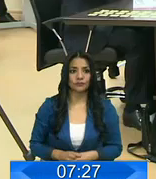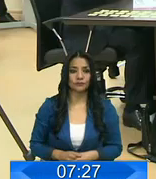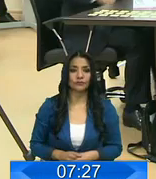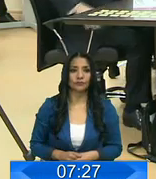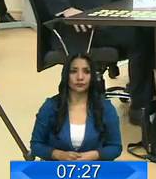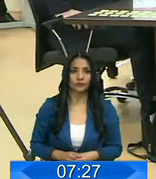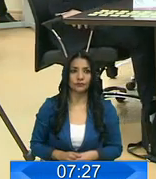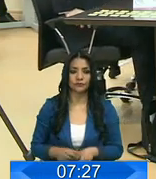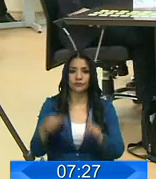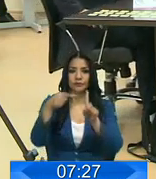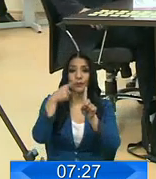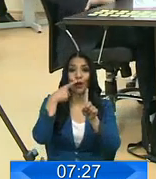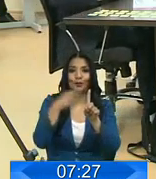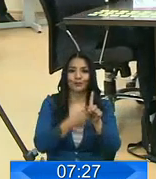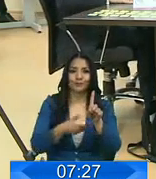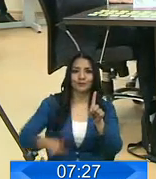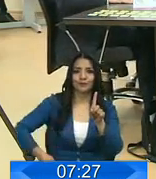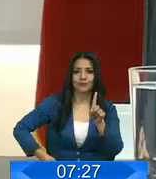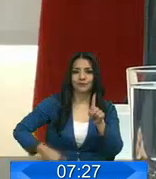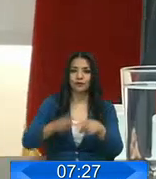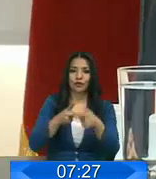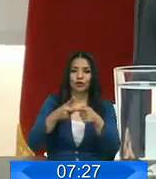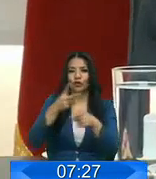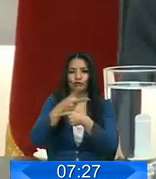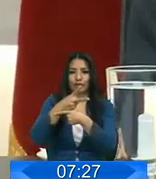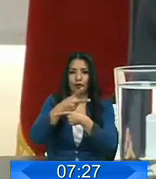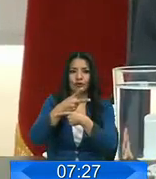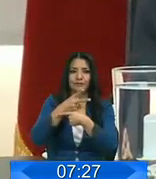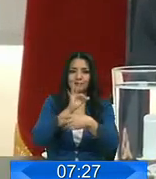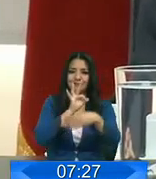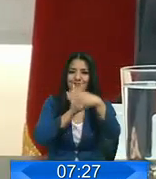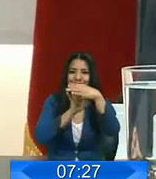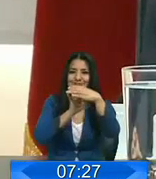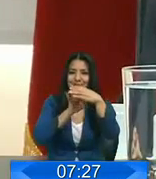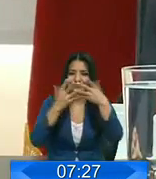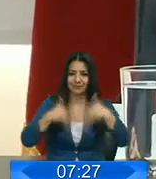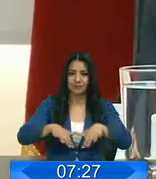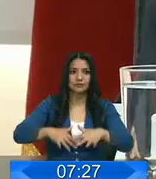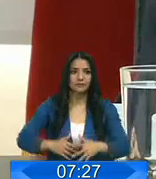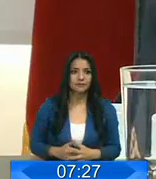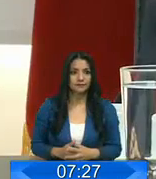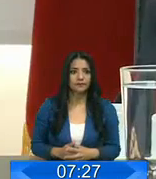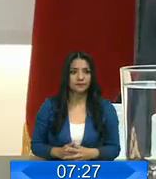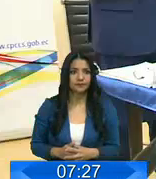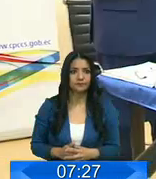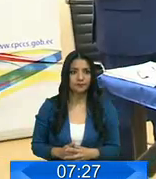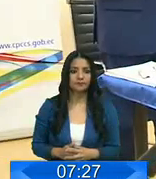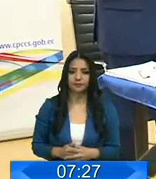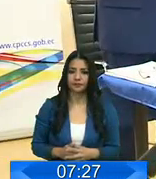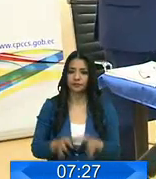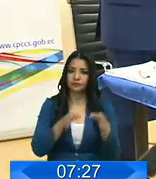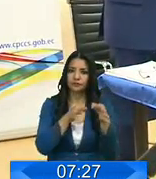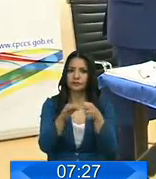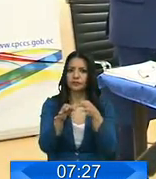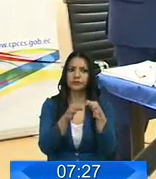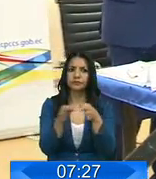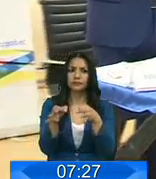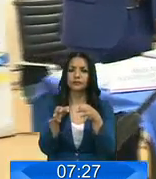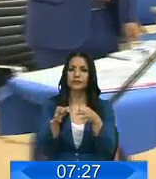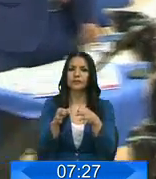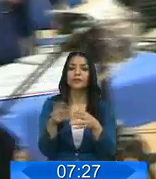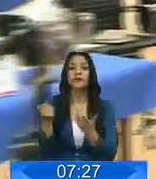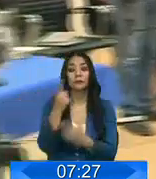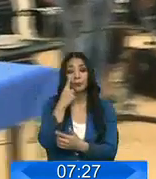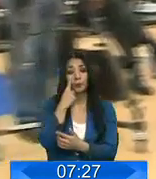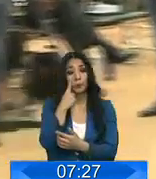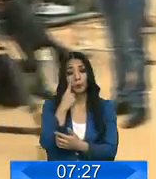Julio César Trujillo, presidente del Consejo de Participación Ciudadana y Control Social Transitorio, no quiso dejar pasar por alto la rendición de la prueba oral de